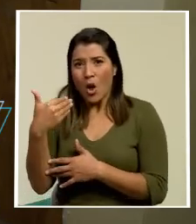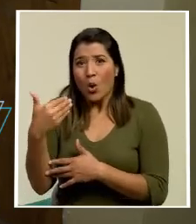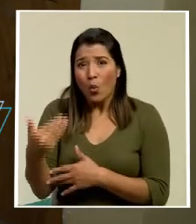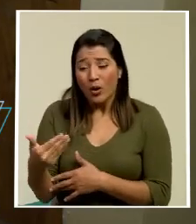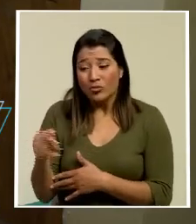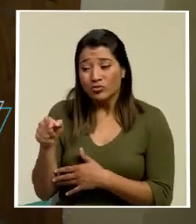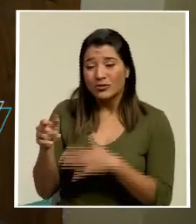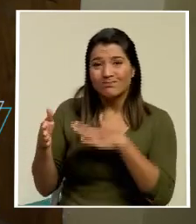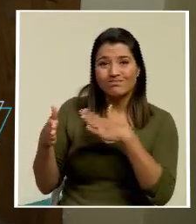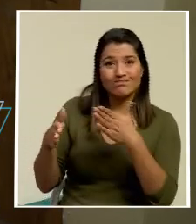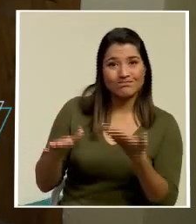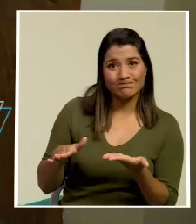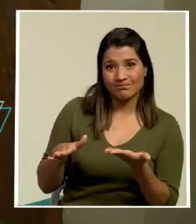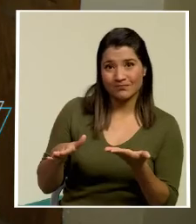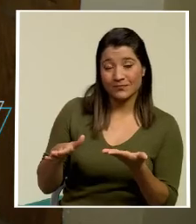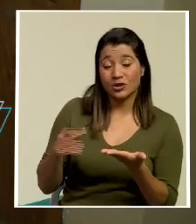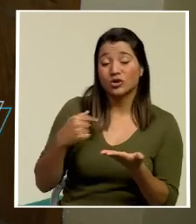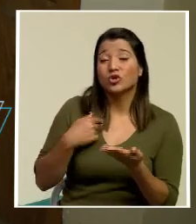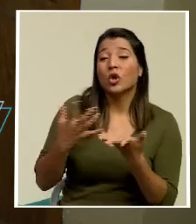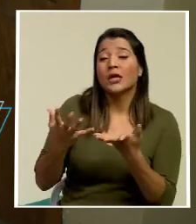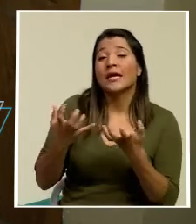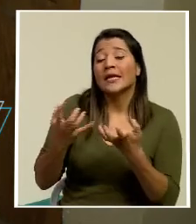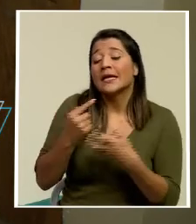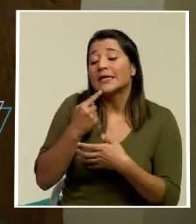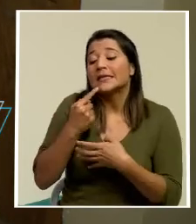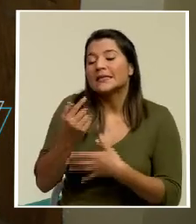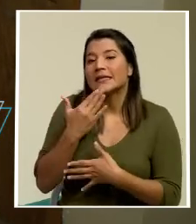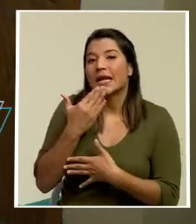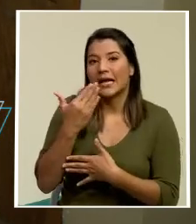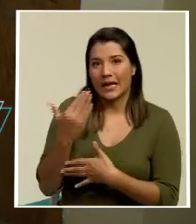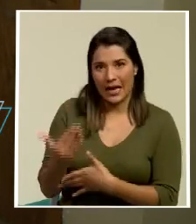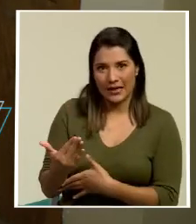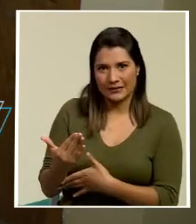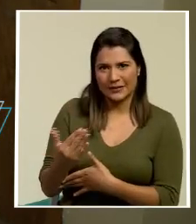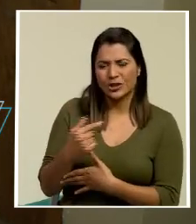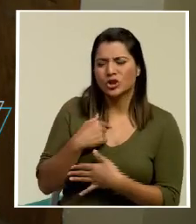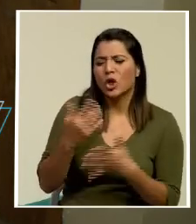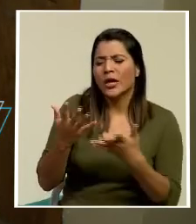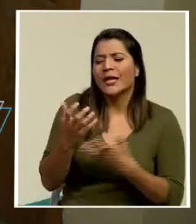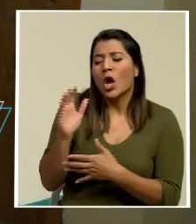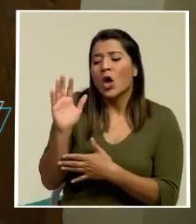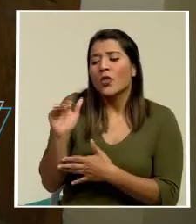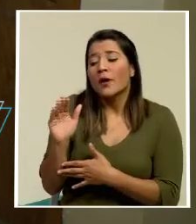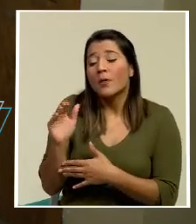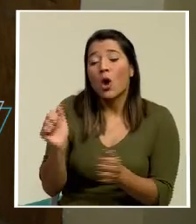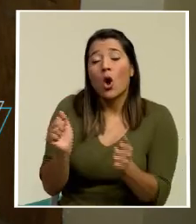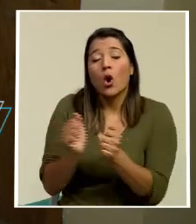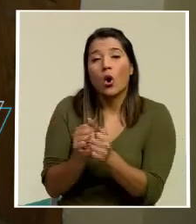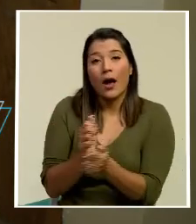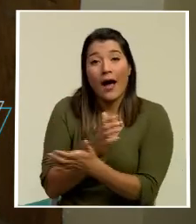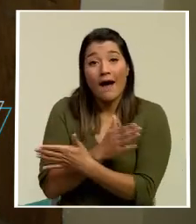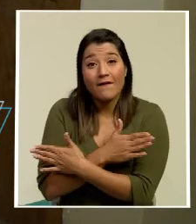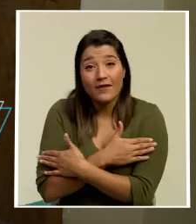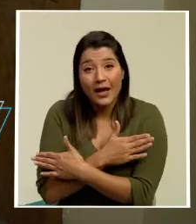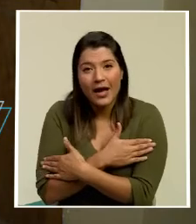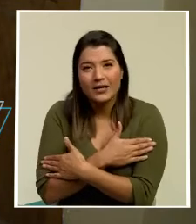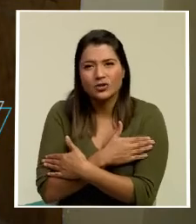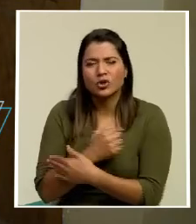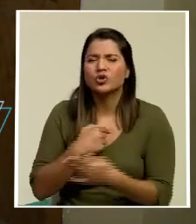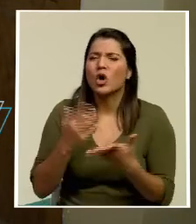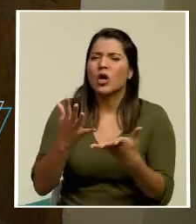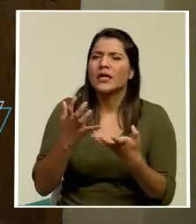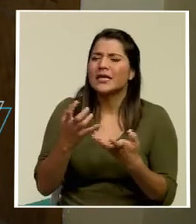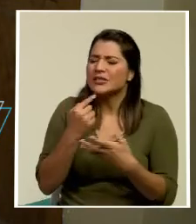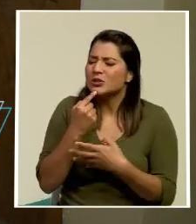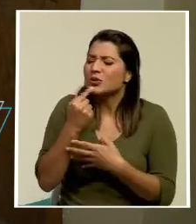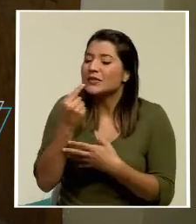irrevocable. Hubiera querido decirte gracias, despedirme de vos con un abrazo, recordarte que